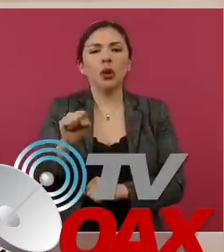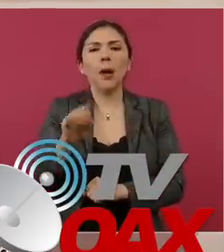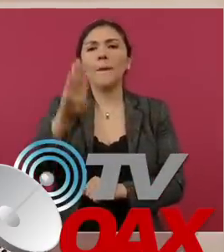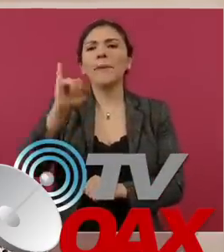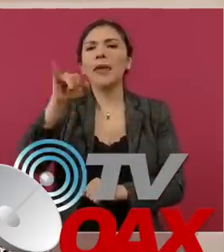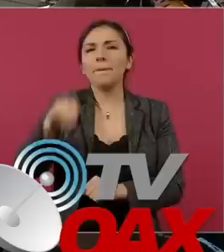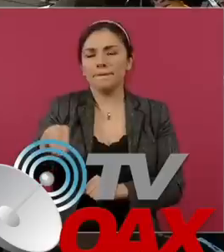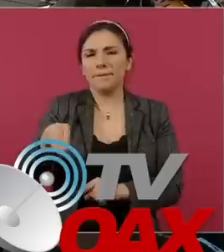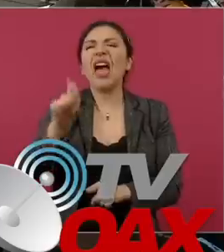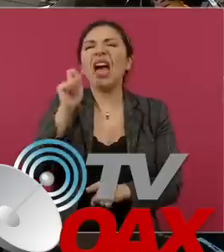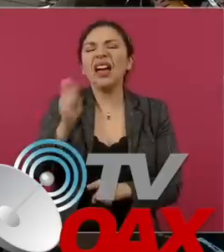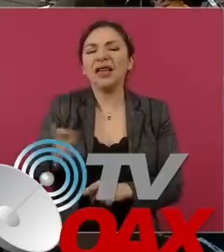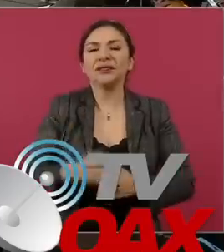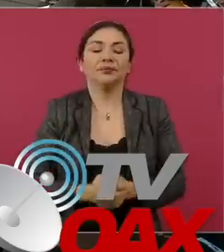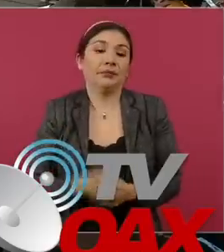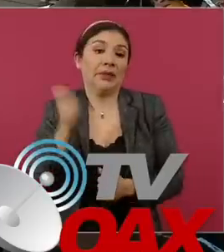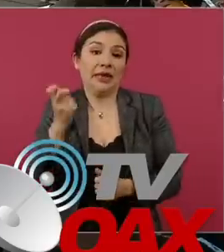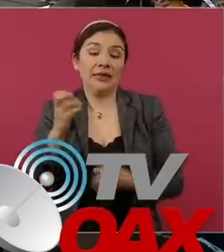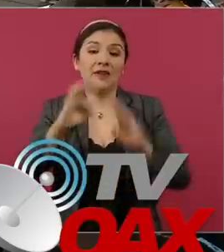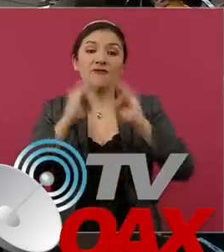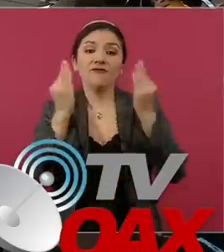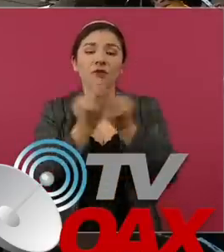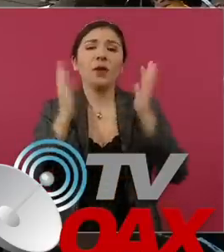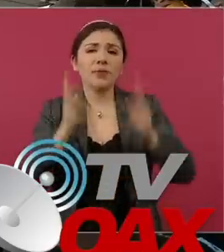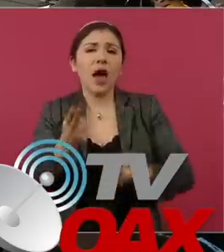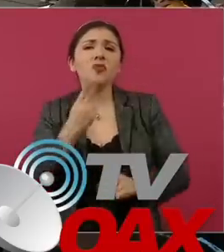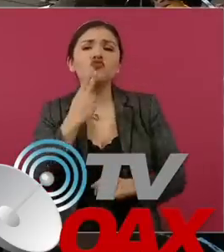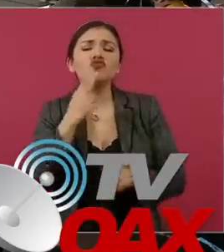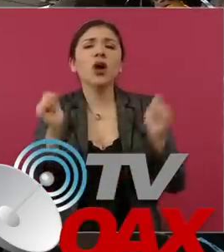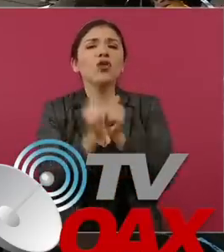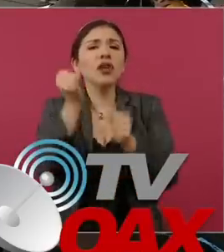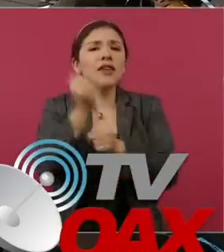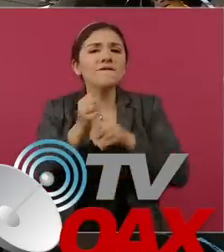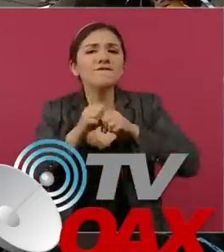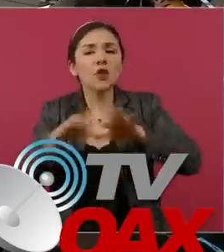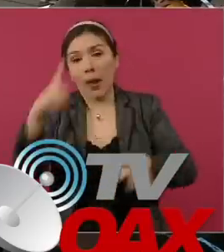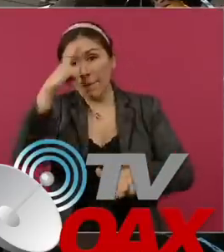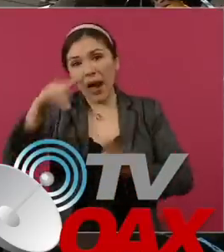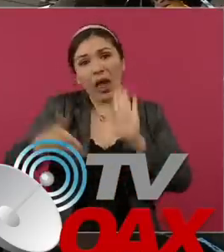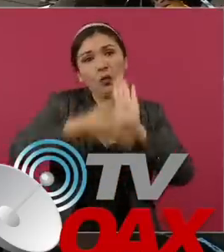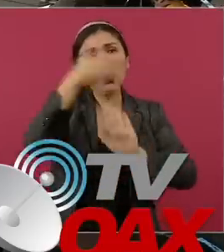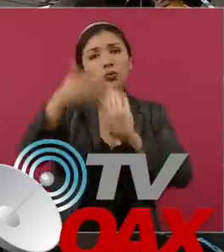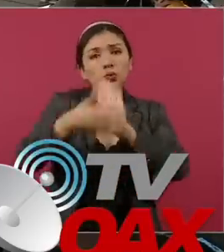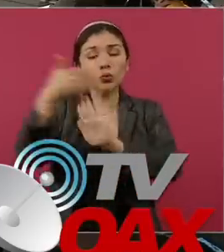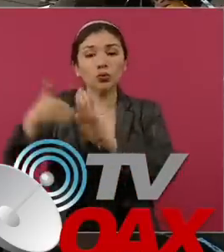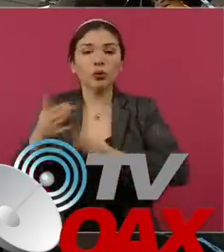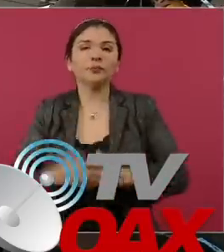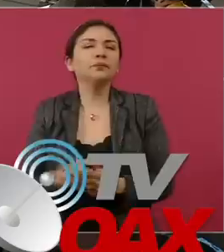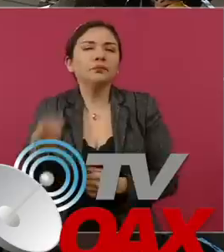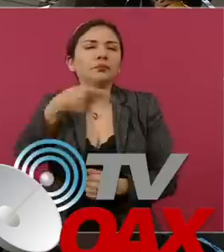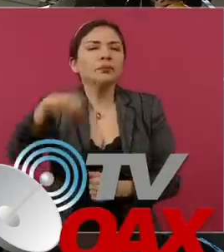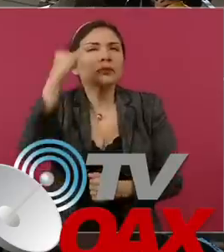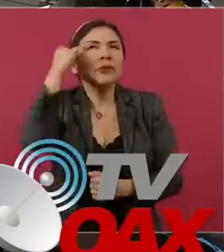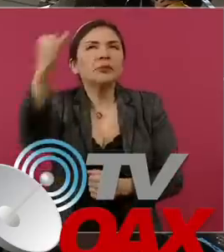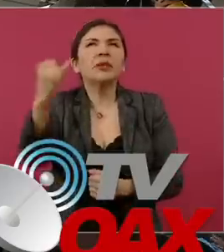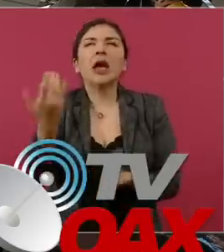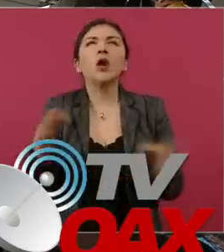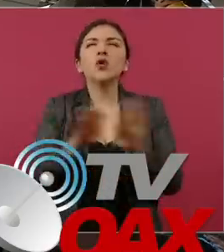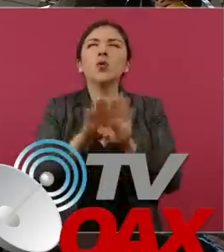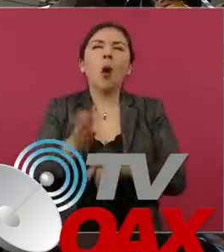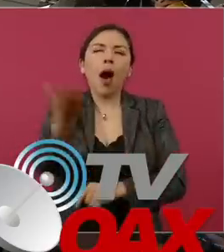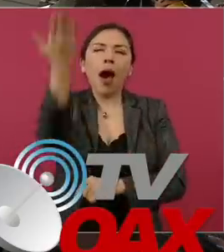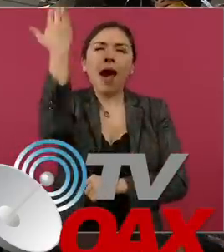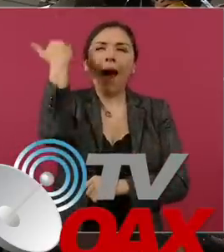BIM? Bueno, un modelo BIM es un modelo que se utiliza de información para la construcción. Imagínense como antes, cuando